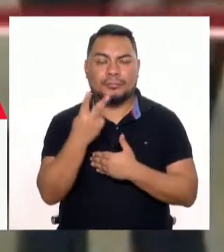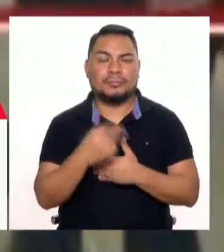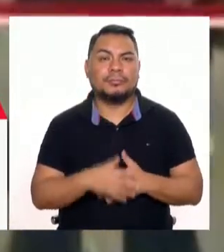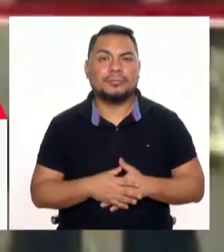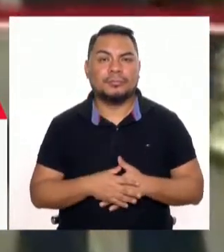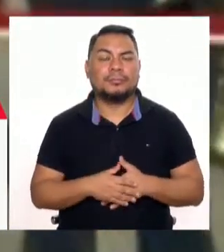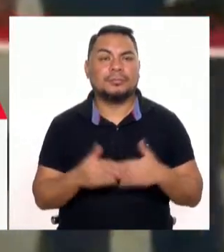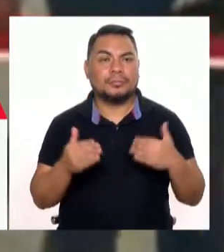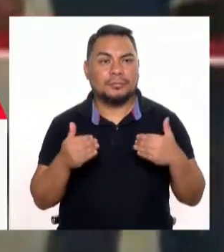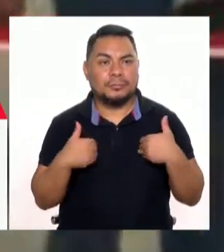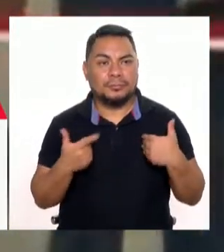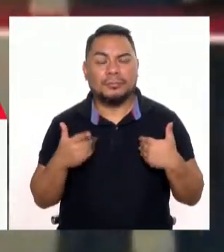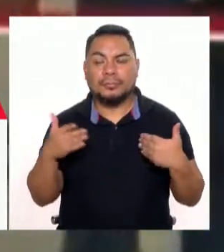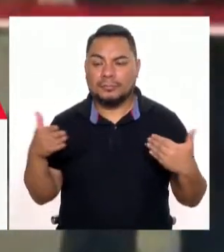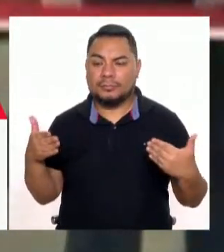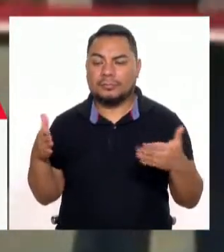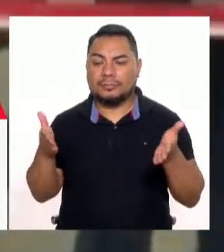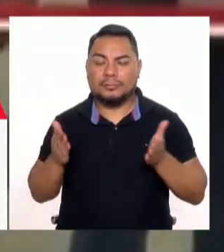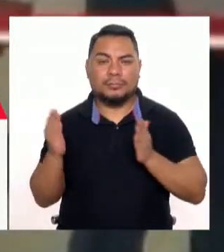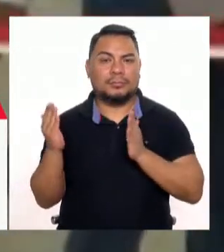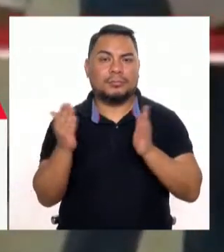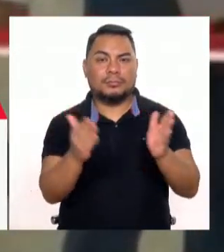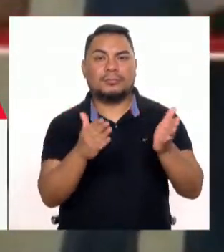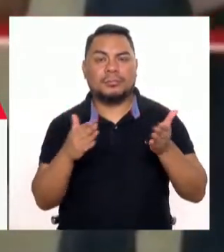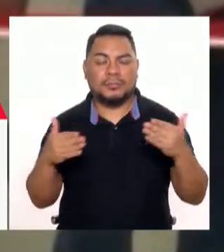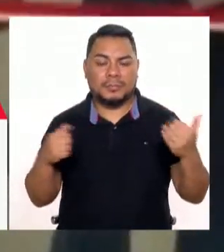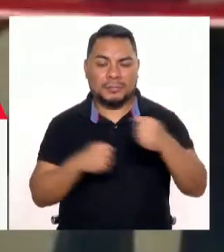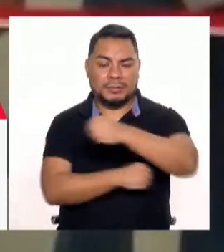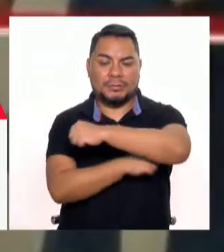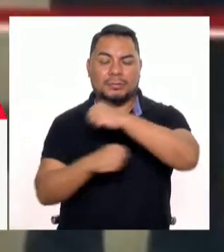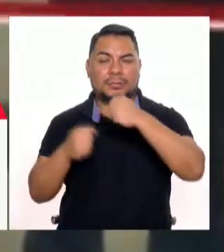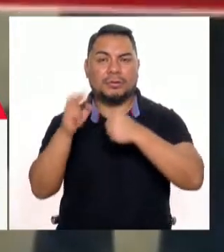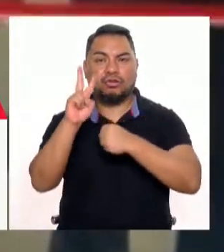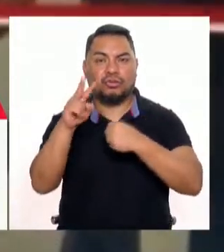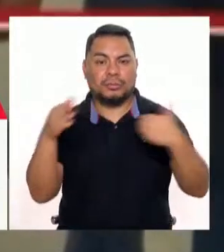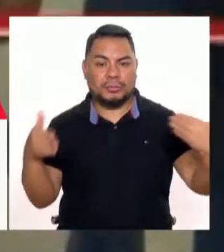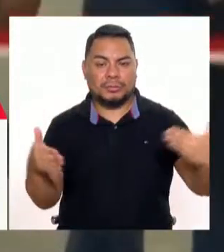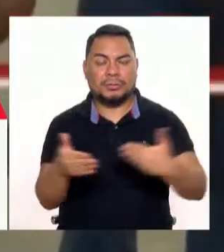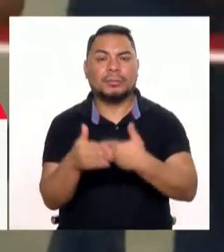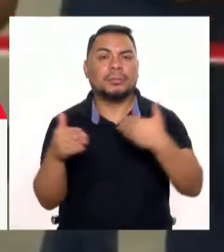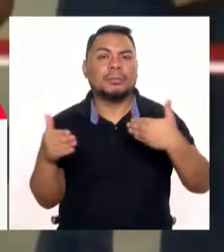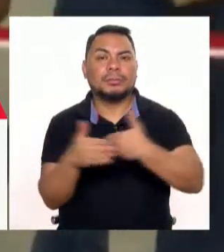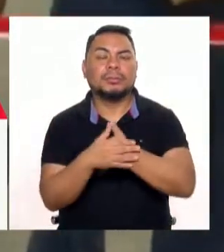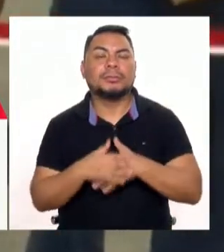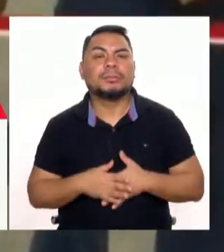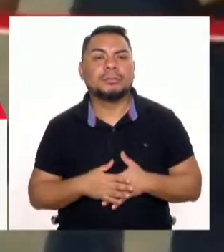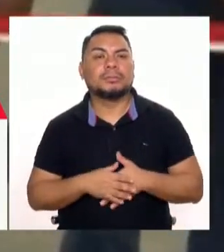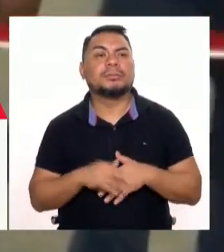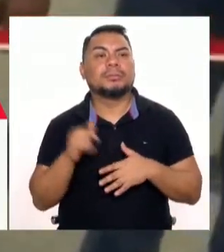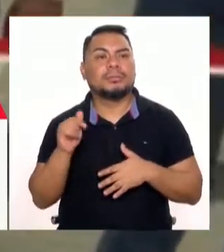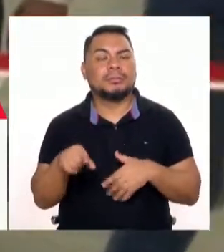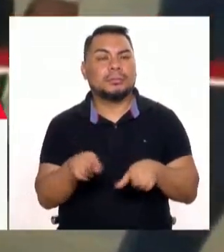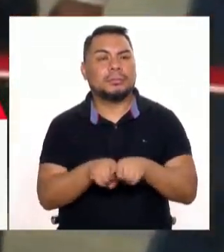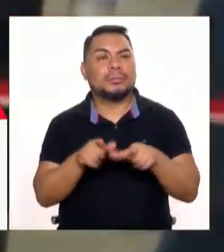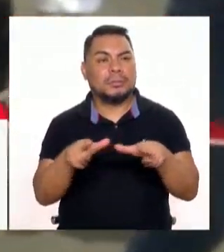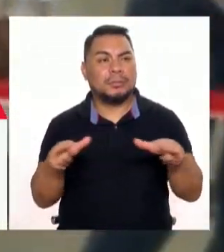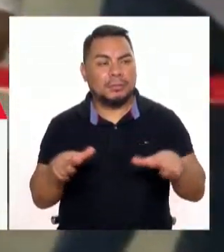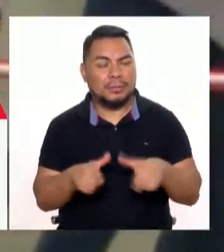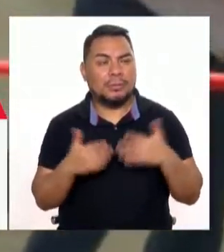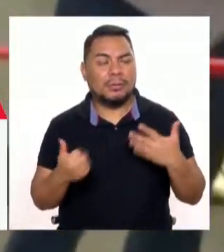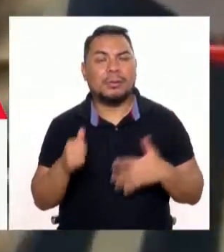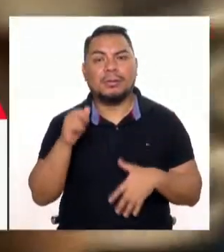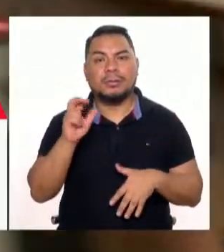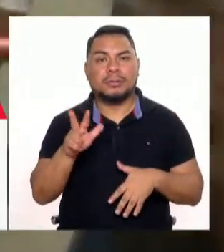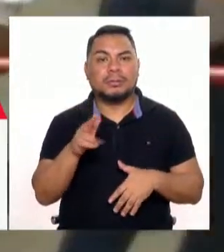cuenta con una vía de dos carriles vehiculares y además su edificación consta de